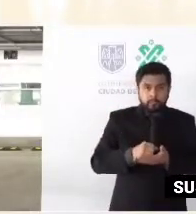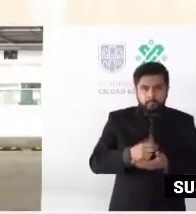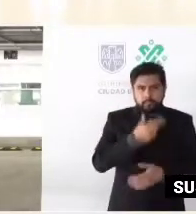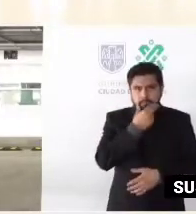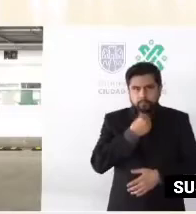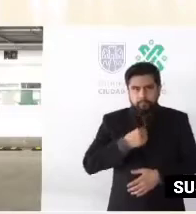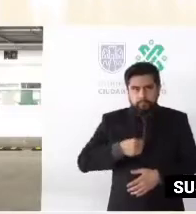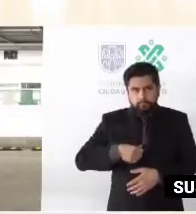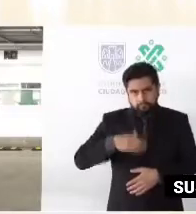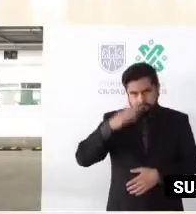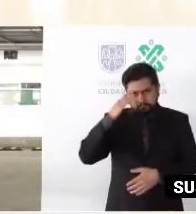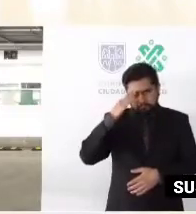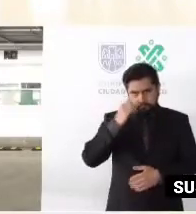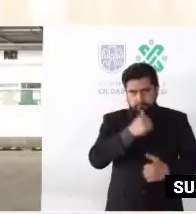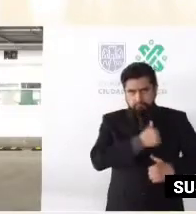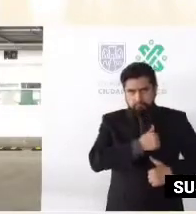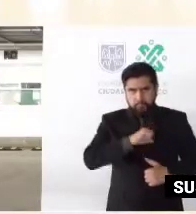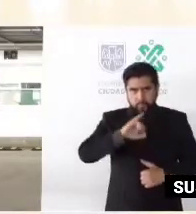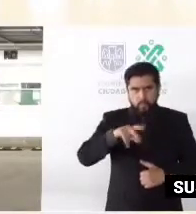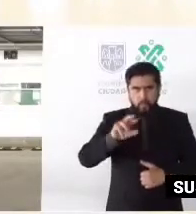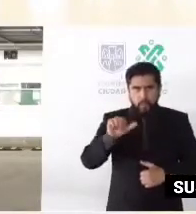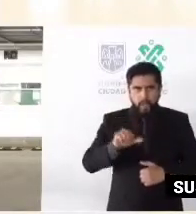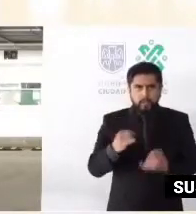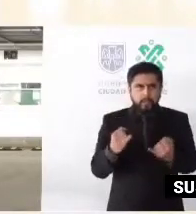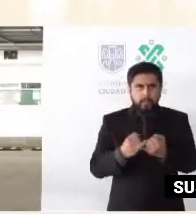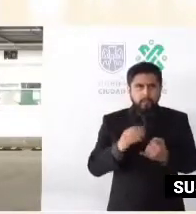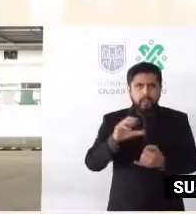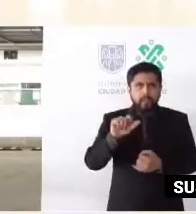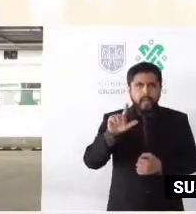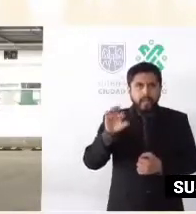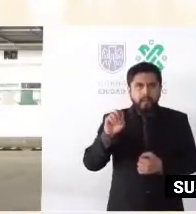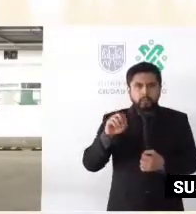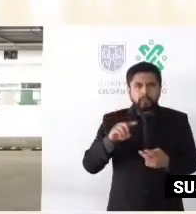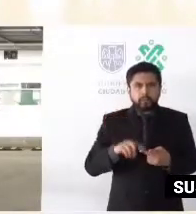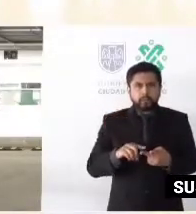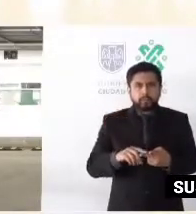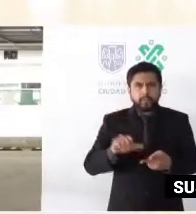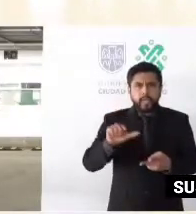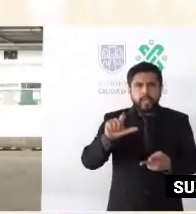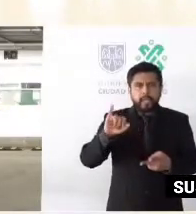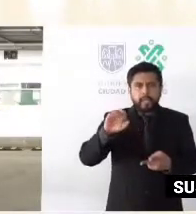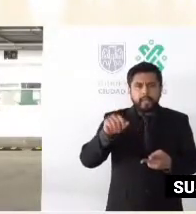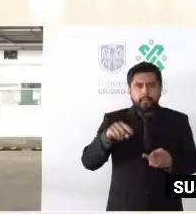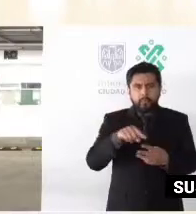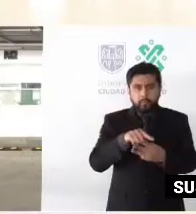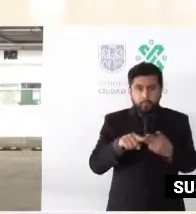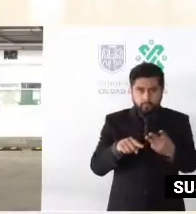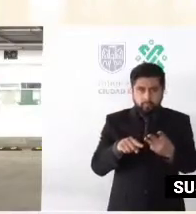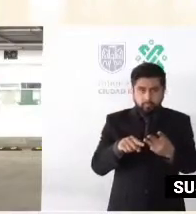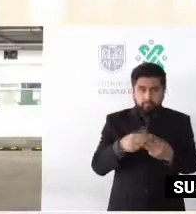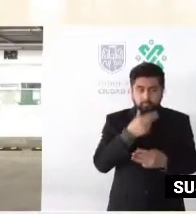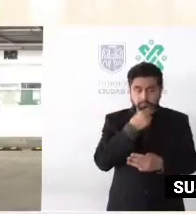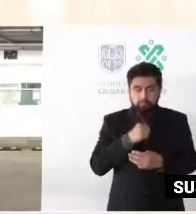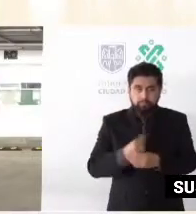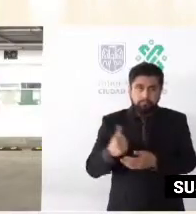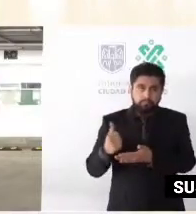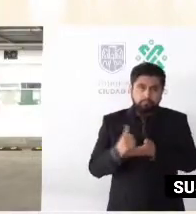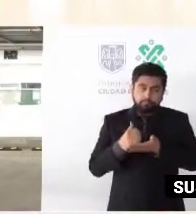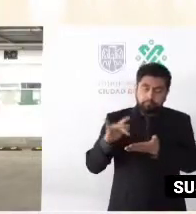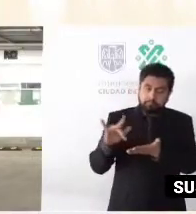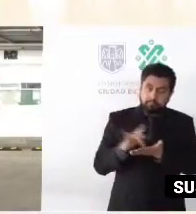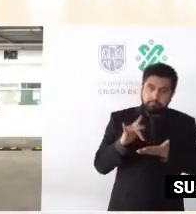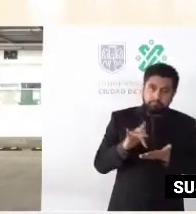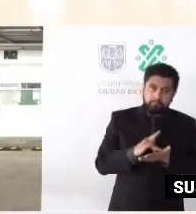Ferrer, y que aquí nos acompañan también Carlos Sánchez y Alejandro Calderón Alipi, que han estado junto con